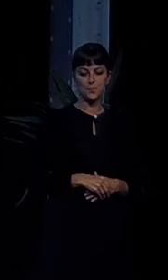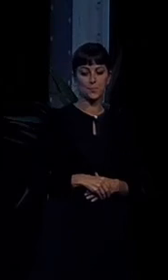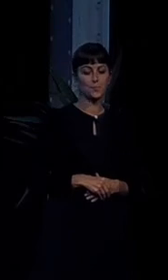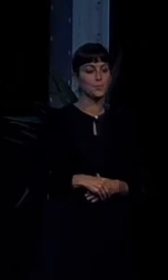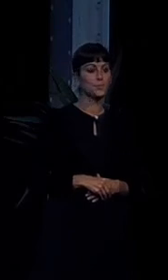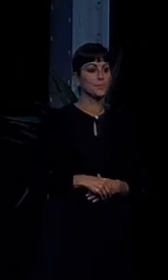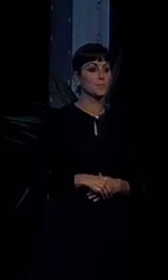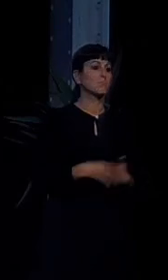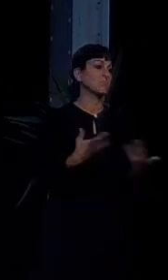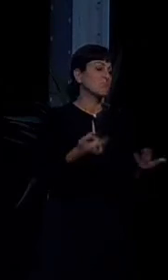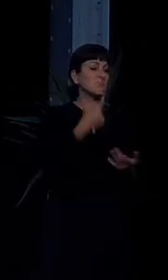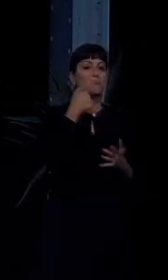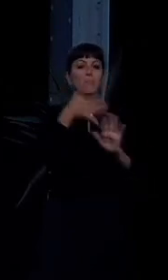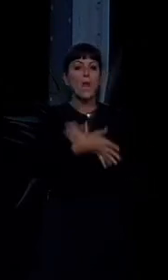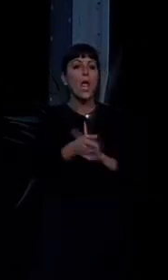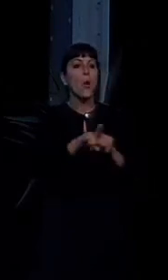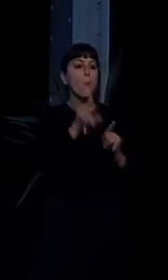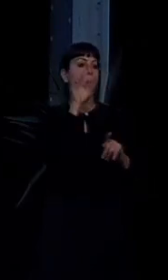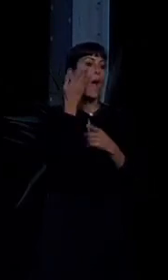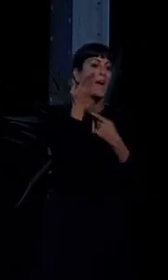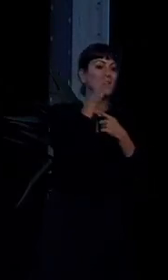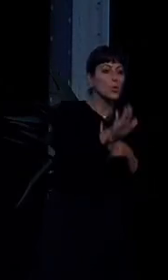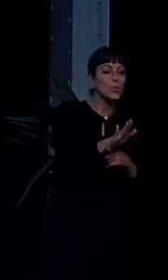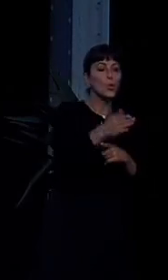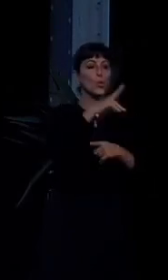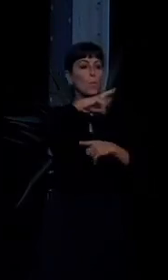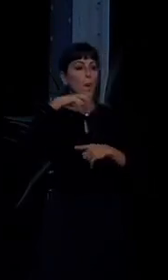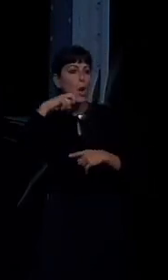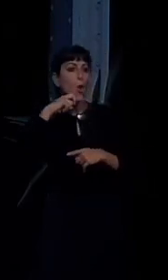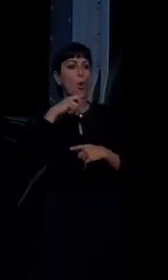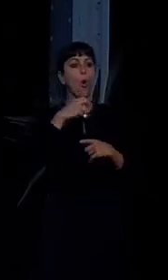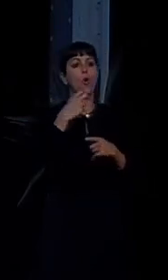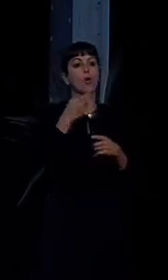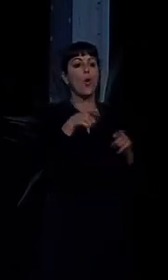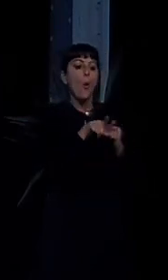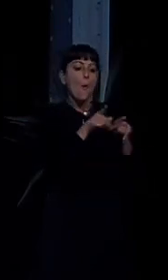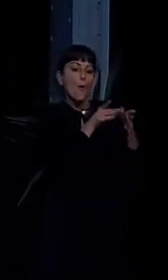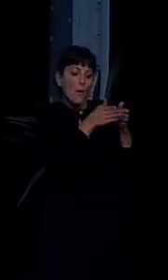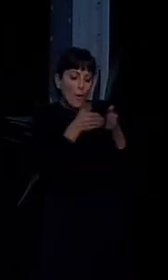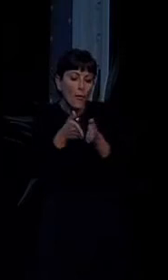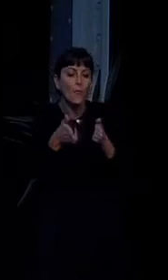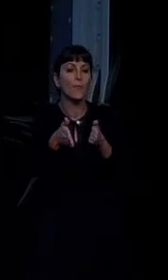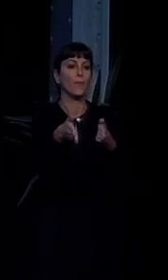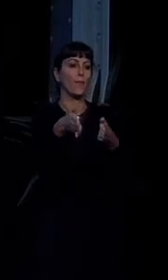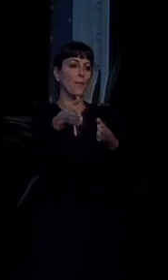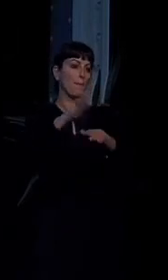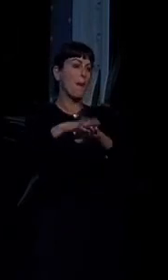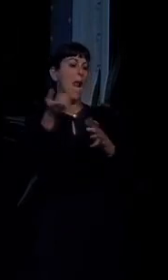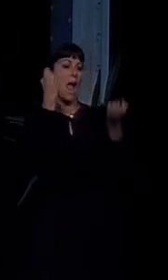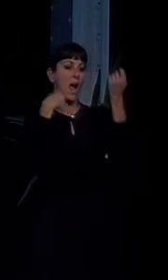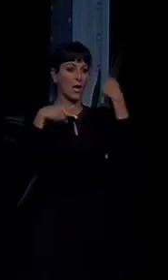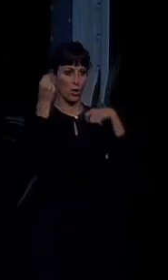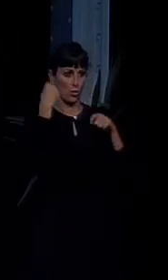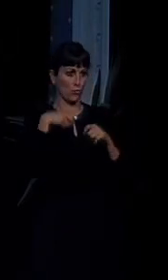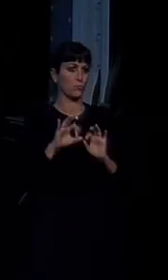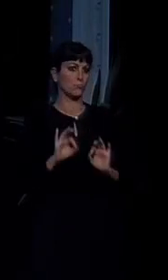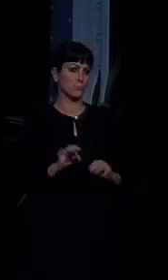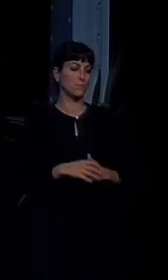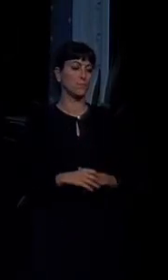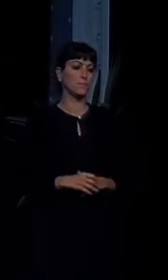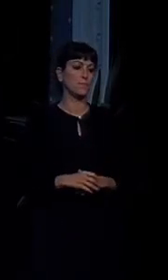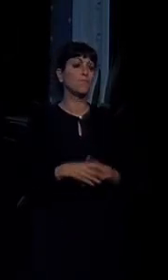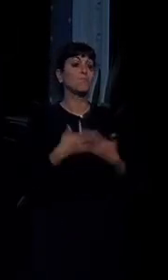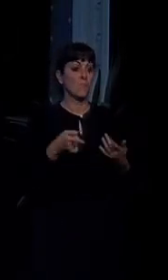nociones, conocimientos, actitudes, valores que orientan la acción, ¿no? Estas están impregnadas de significados y configuran y constituyen